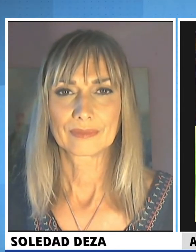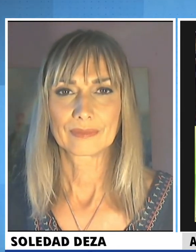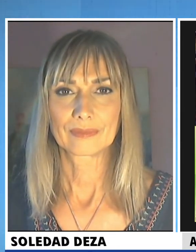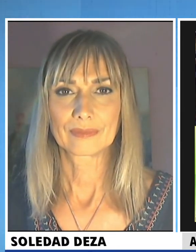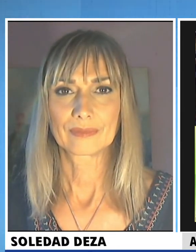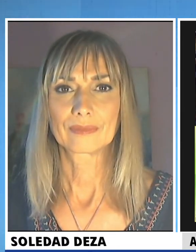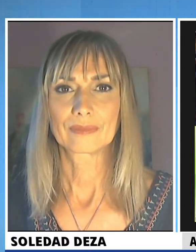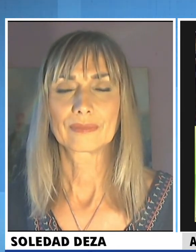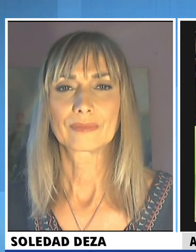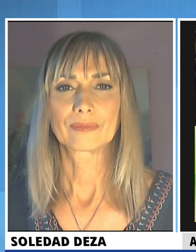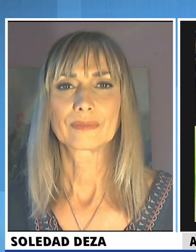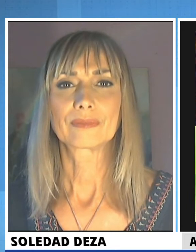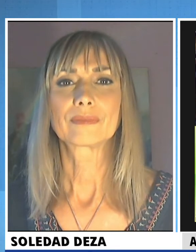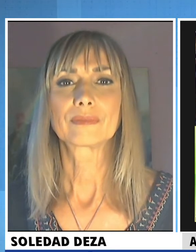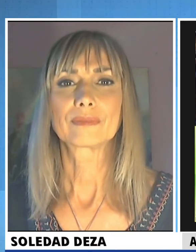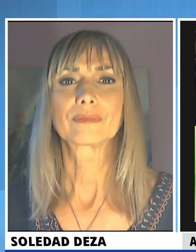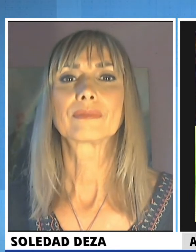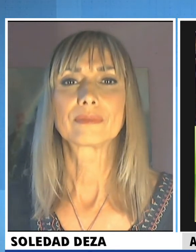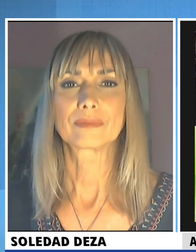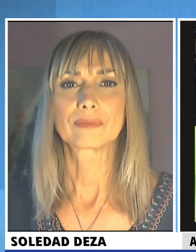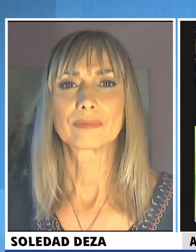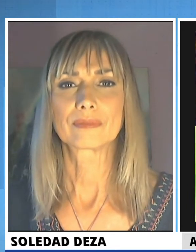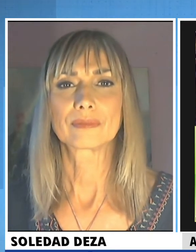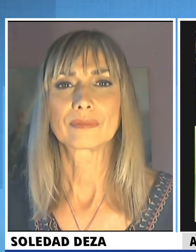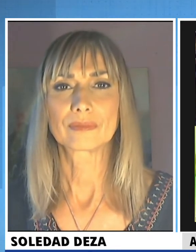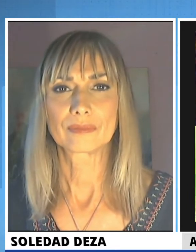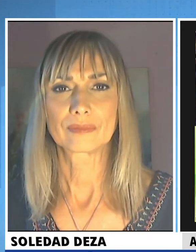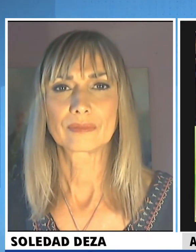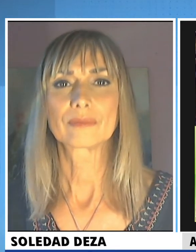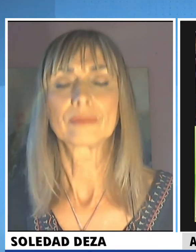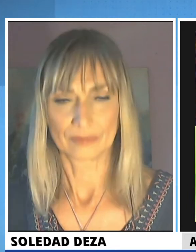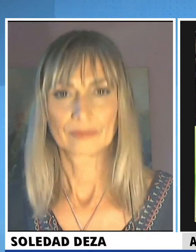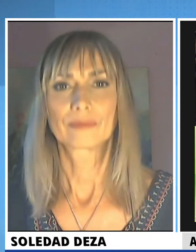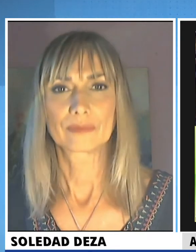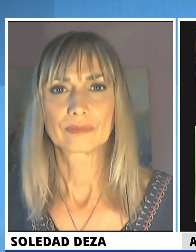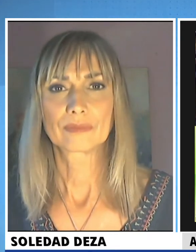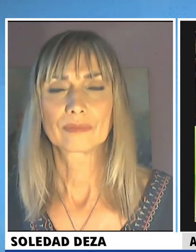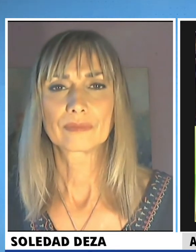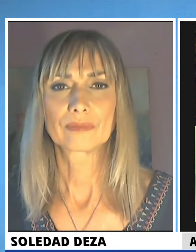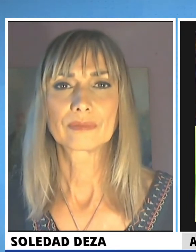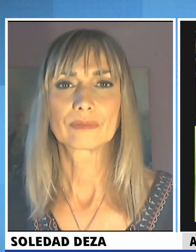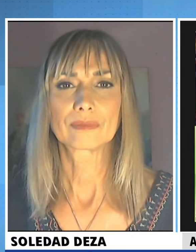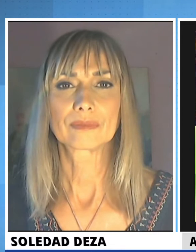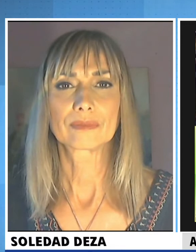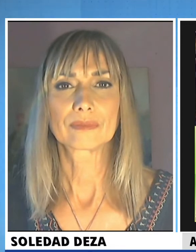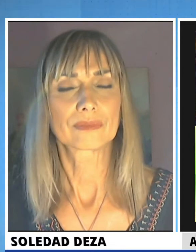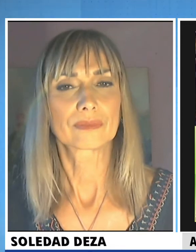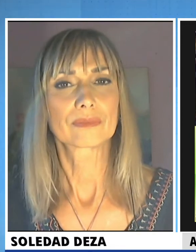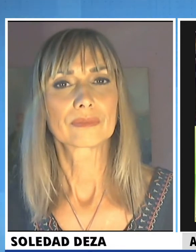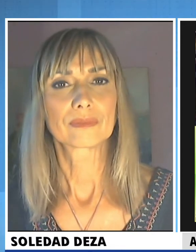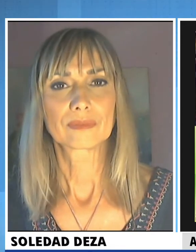ejemplo de la víctima de trata. La sacamos de la red de trata y después quizás la ponemos en otro